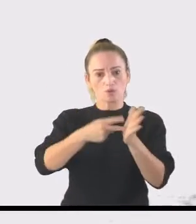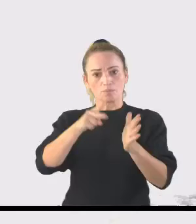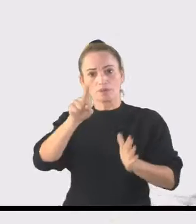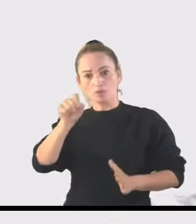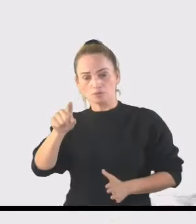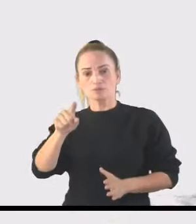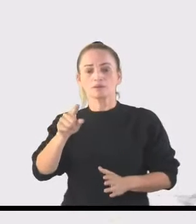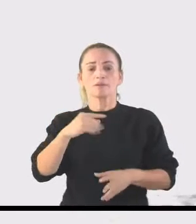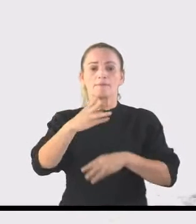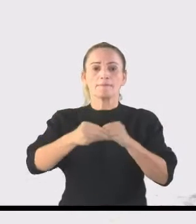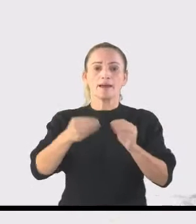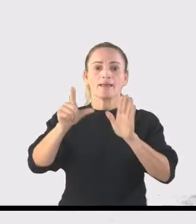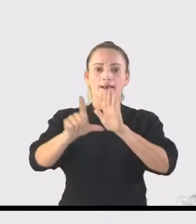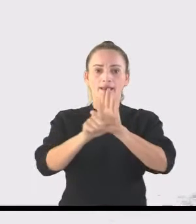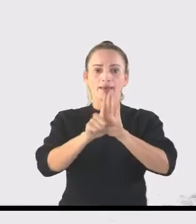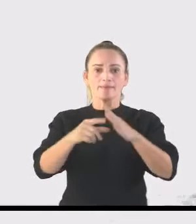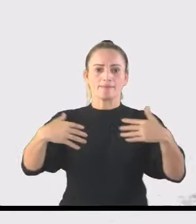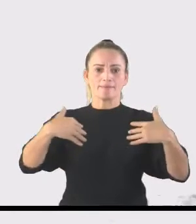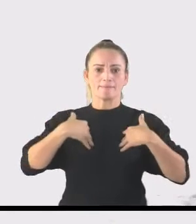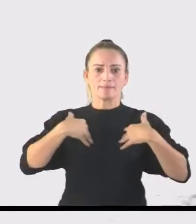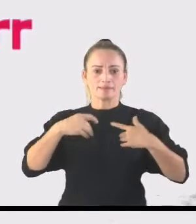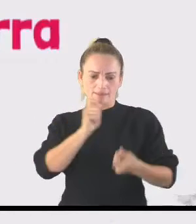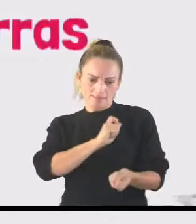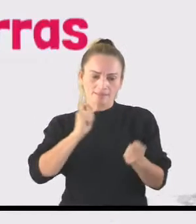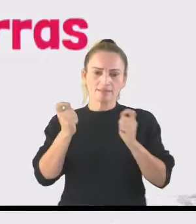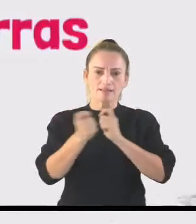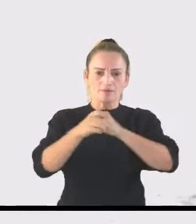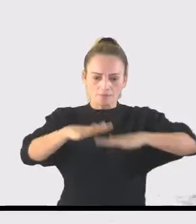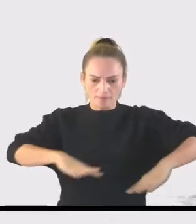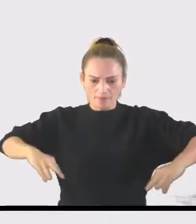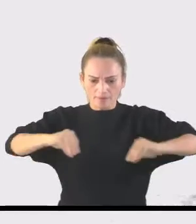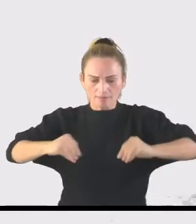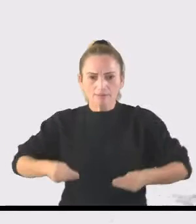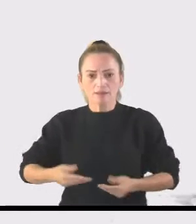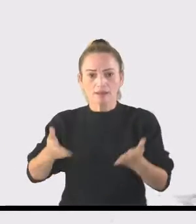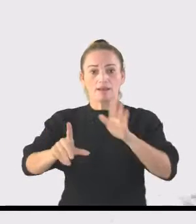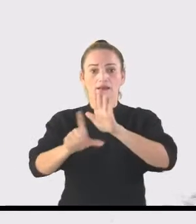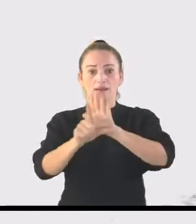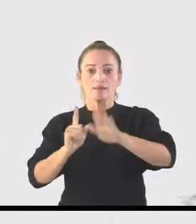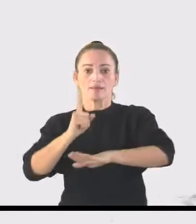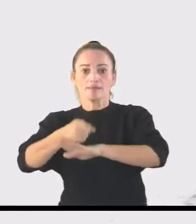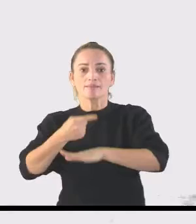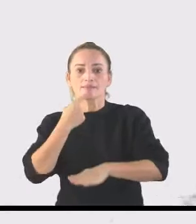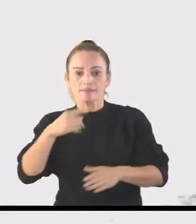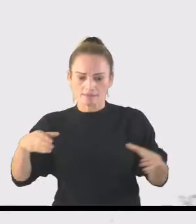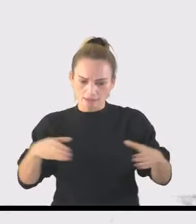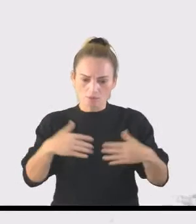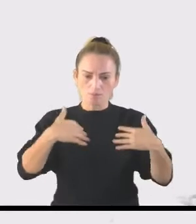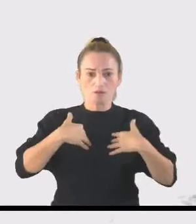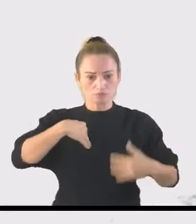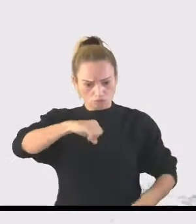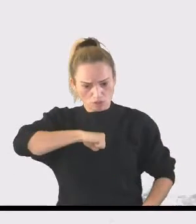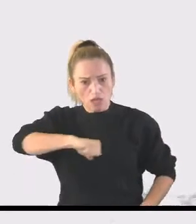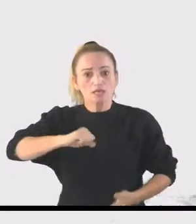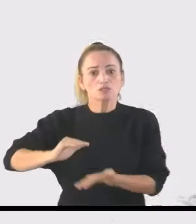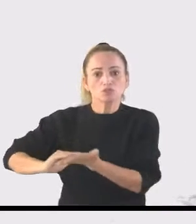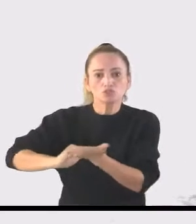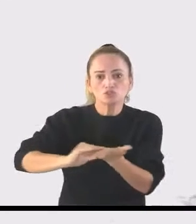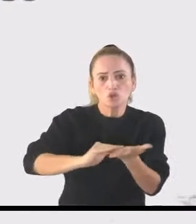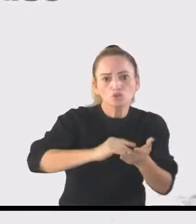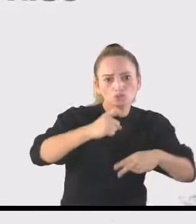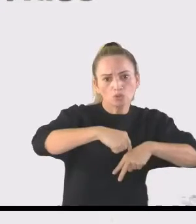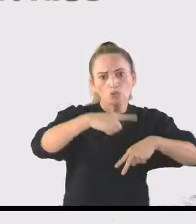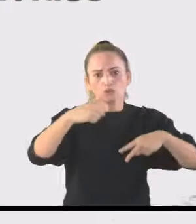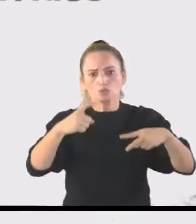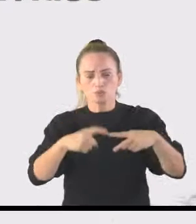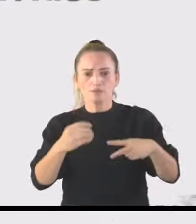también conocida como Ley de Víctimas y Restitución de Tierras. Esta ley dispone que las víctimas tienen derecho a ser reparadas